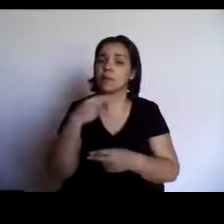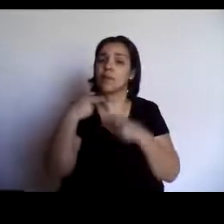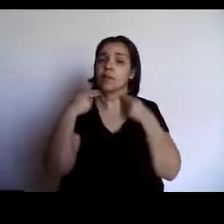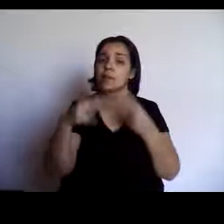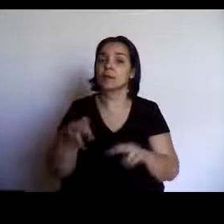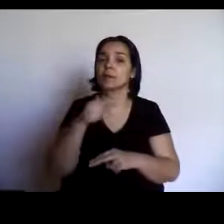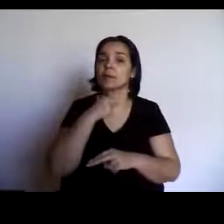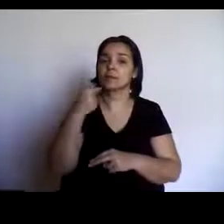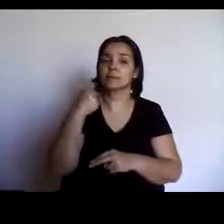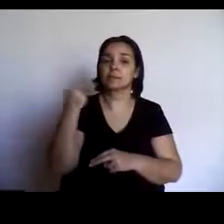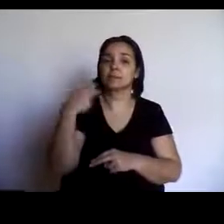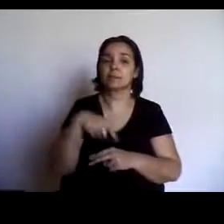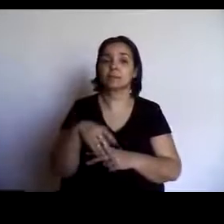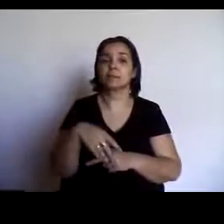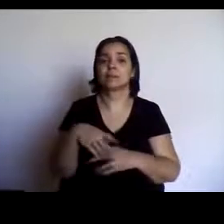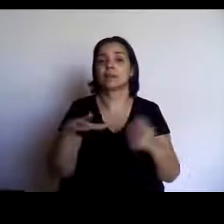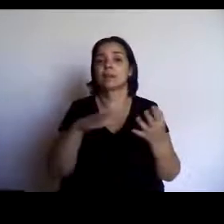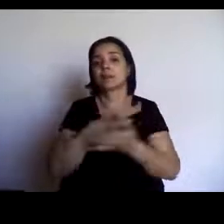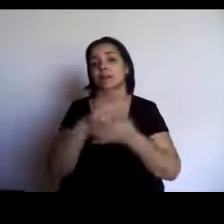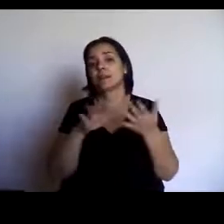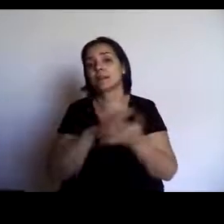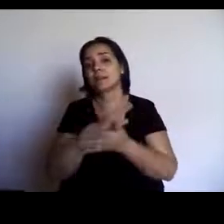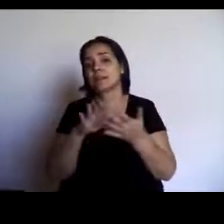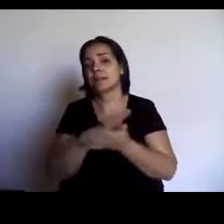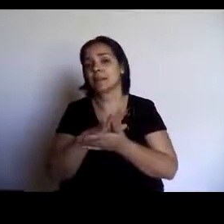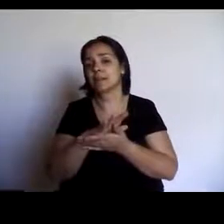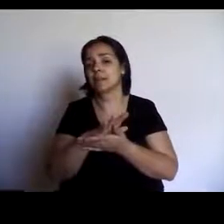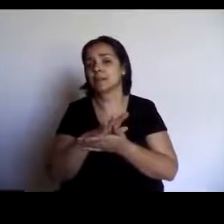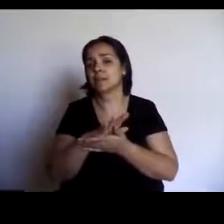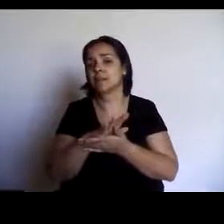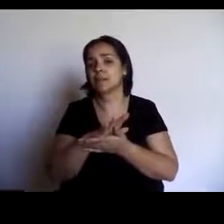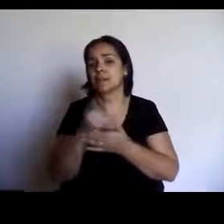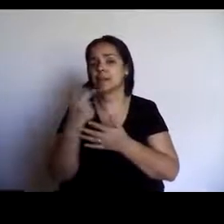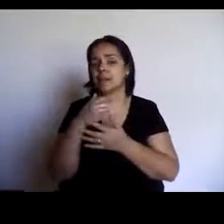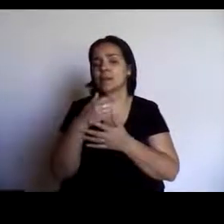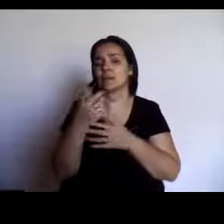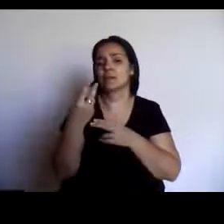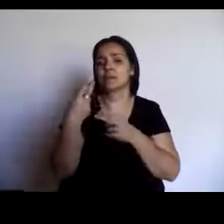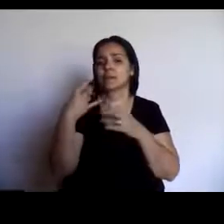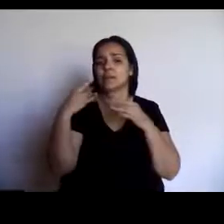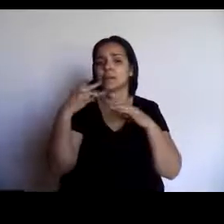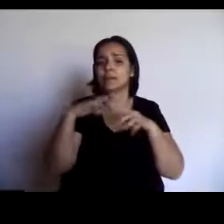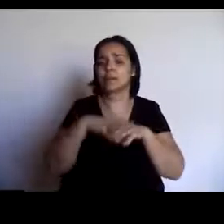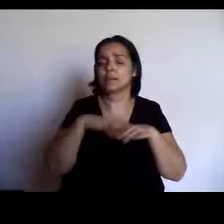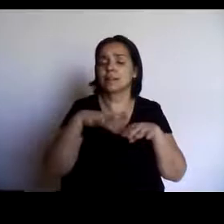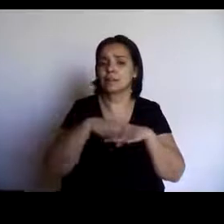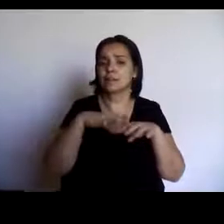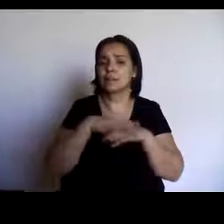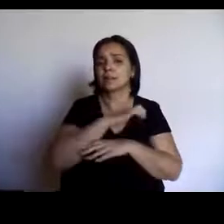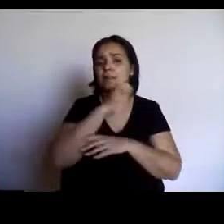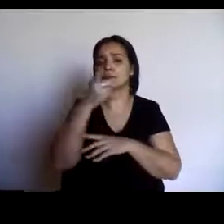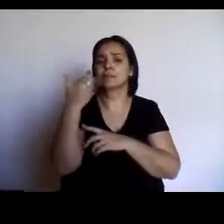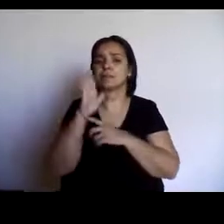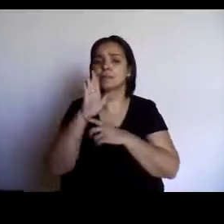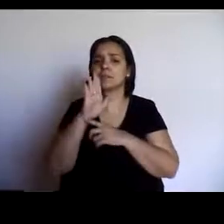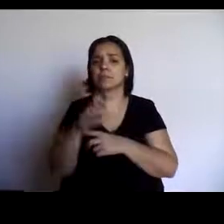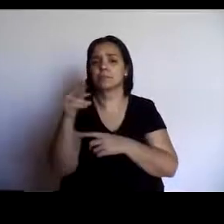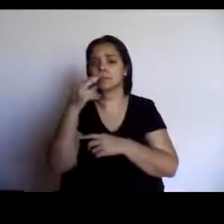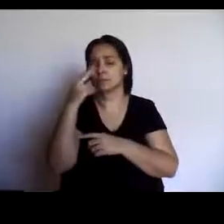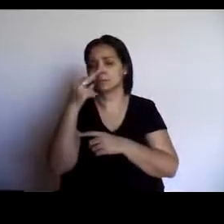Badajoz, hablaban de la red Partenalia. Es una red europea de administraciones locales que representa los